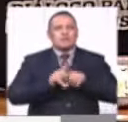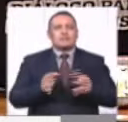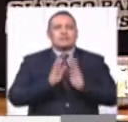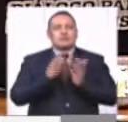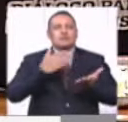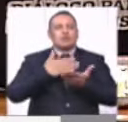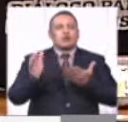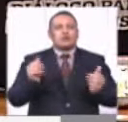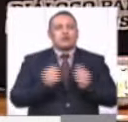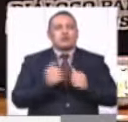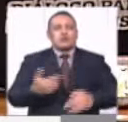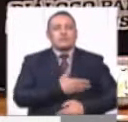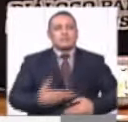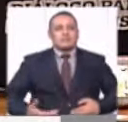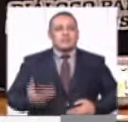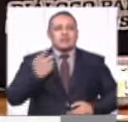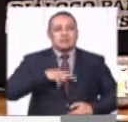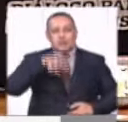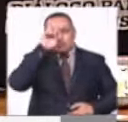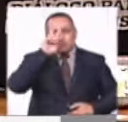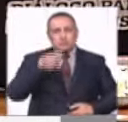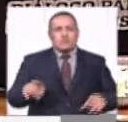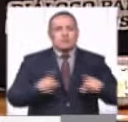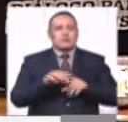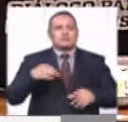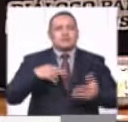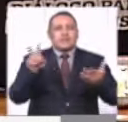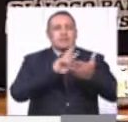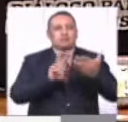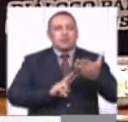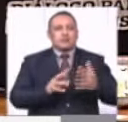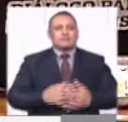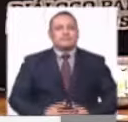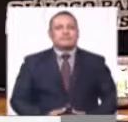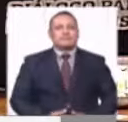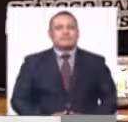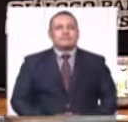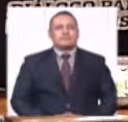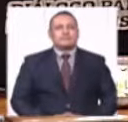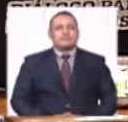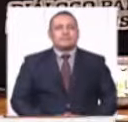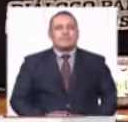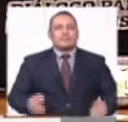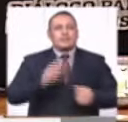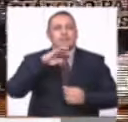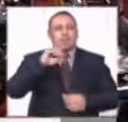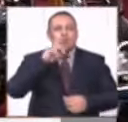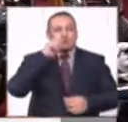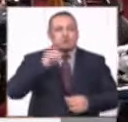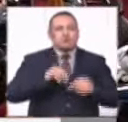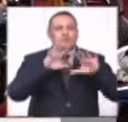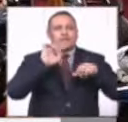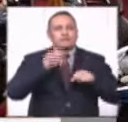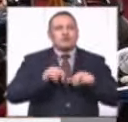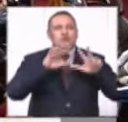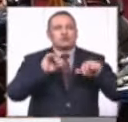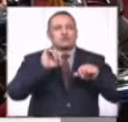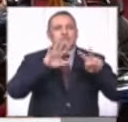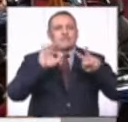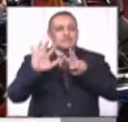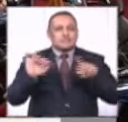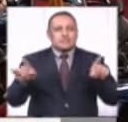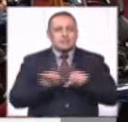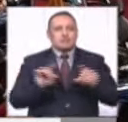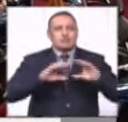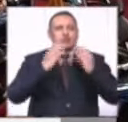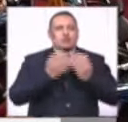pedido de vacancia de la Presidencia de la República. Señor relator, dé lectura a la moción. Moción 10.867